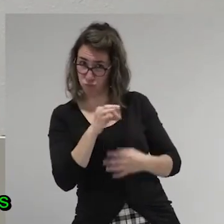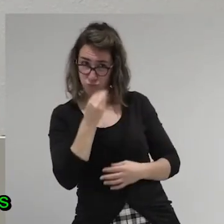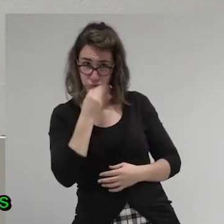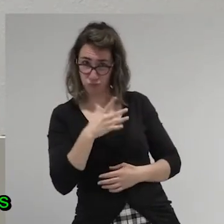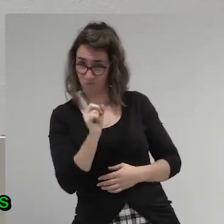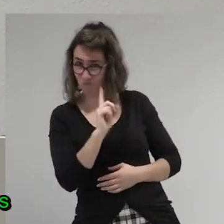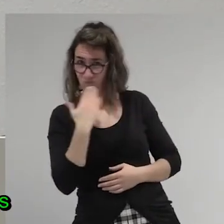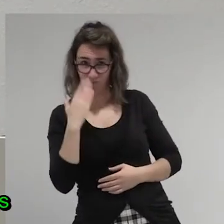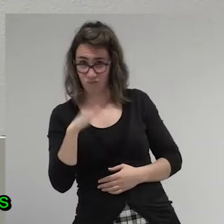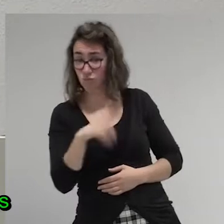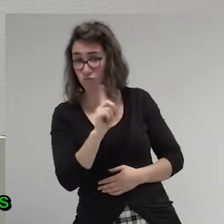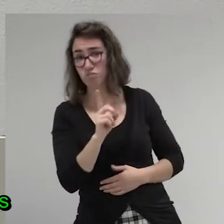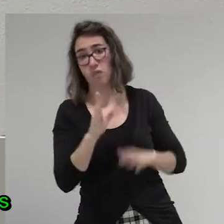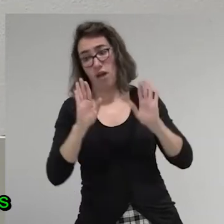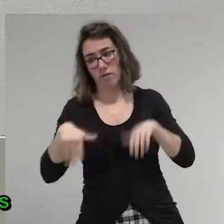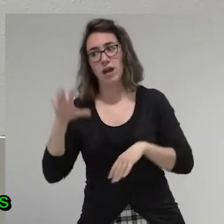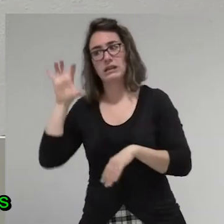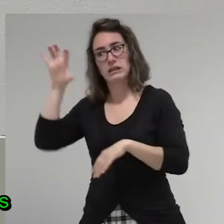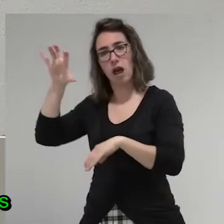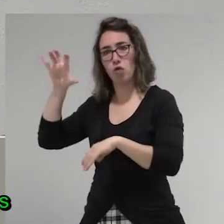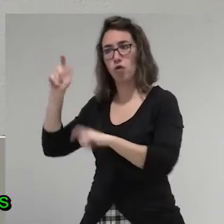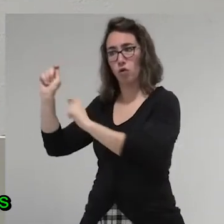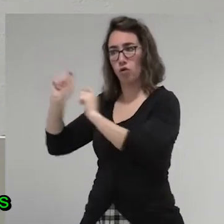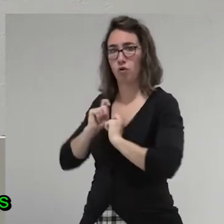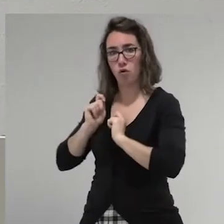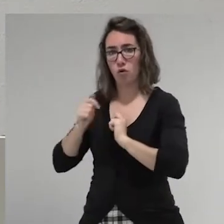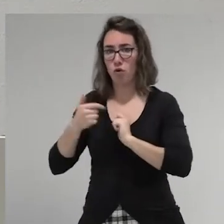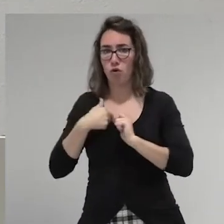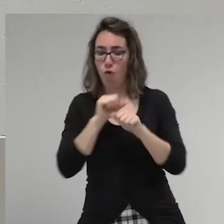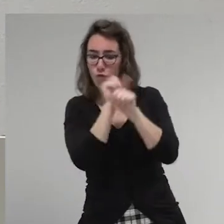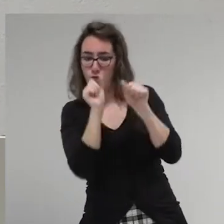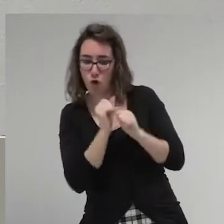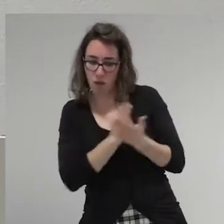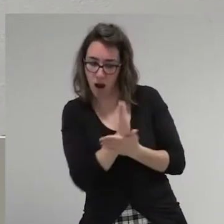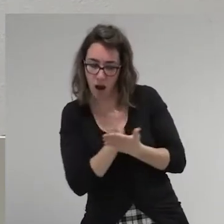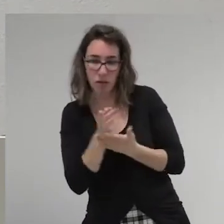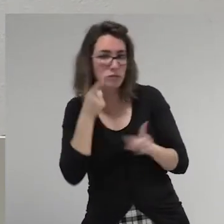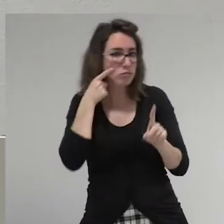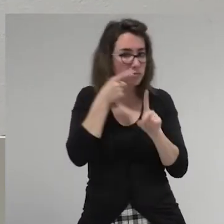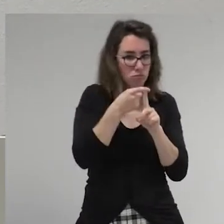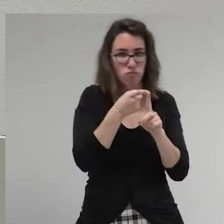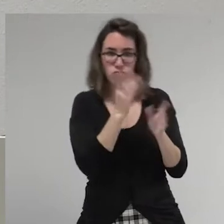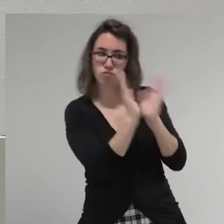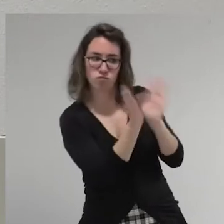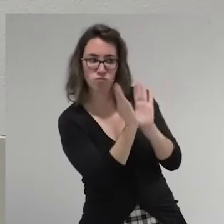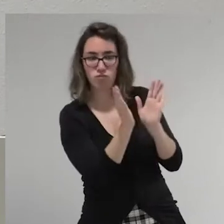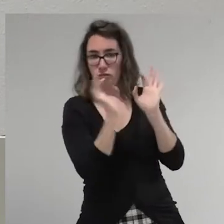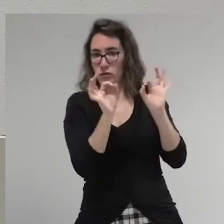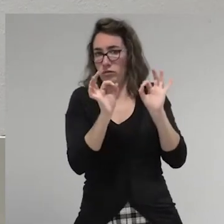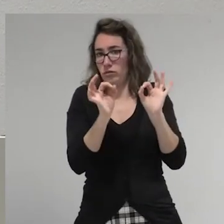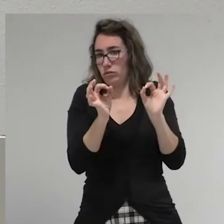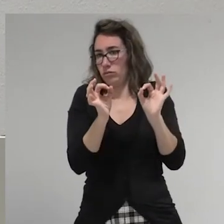Pues es el propio Estado quien le da los mecanismos necesarios para hacer funcionar y para mantener esta lógica.